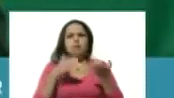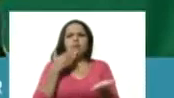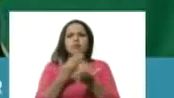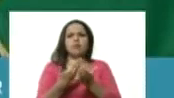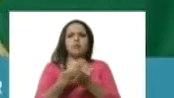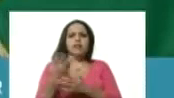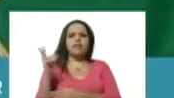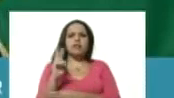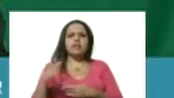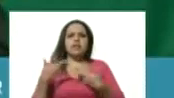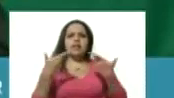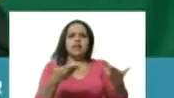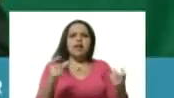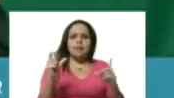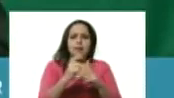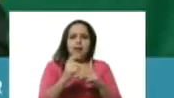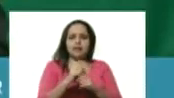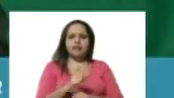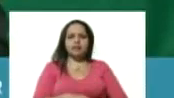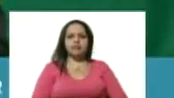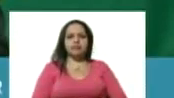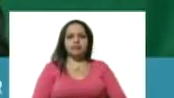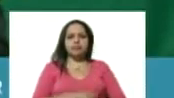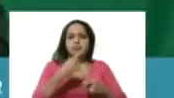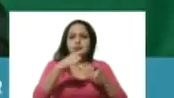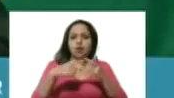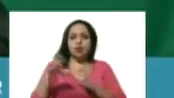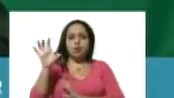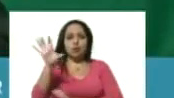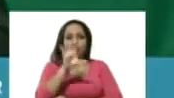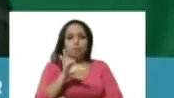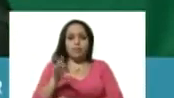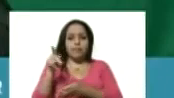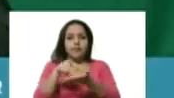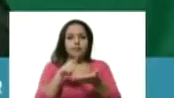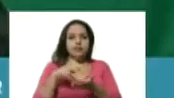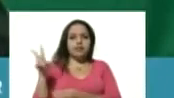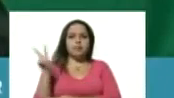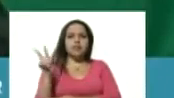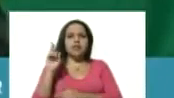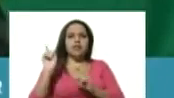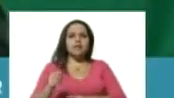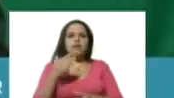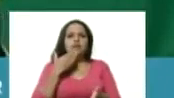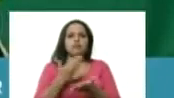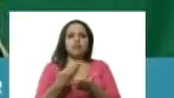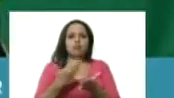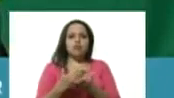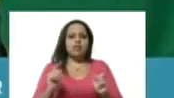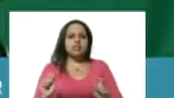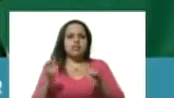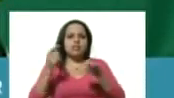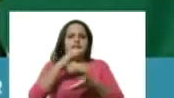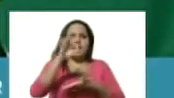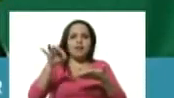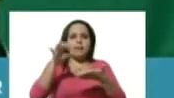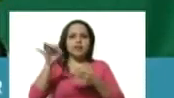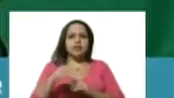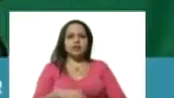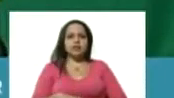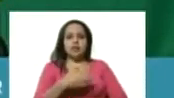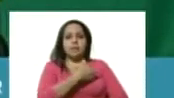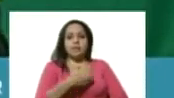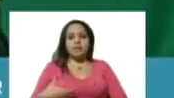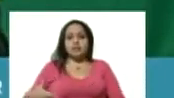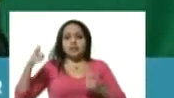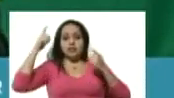darle la palabra ya al resto de los Estados miembros, Venezuela también propone, rescatando el espíritu del comandante